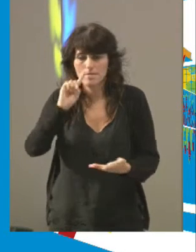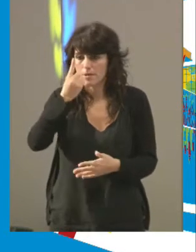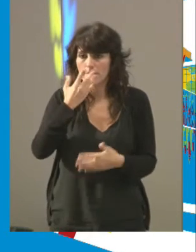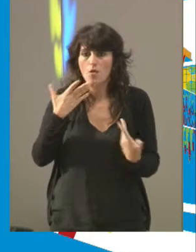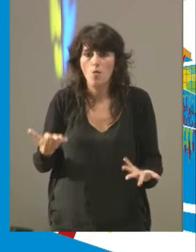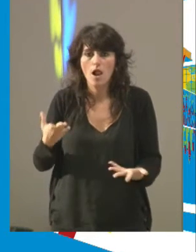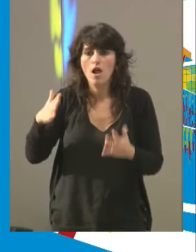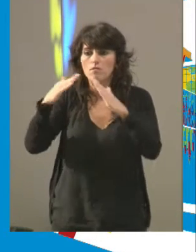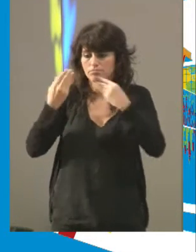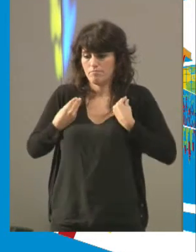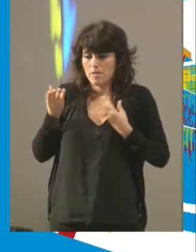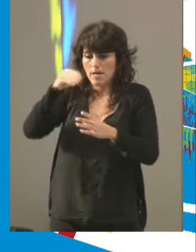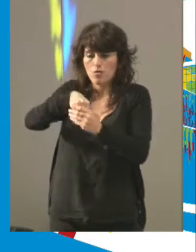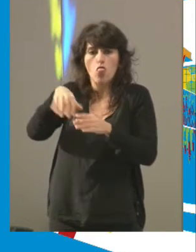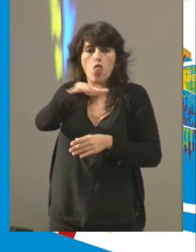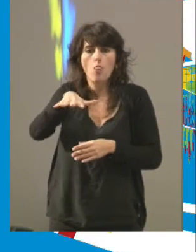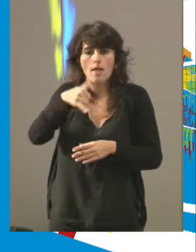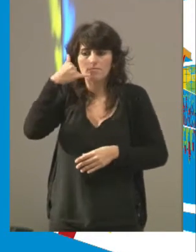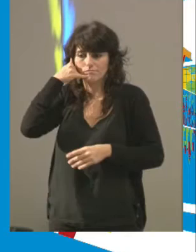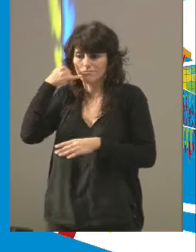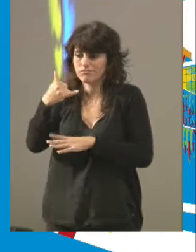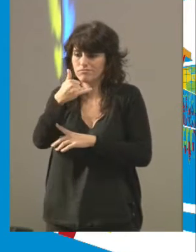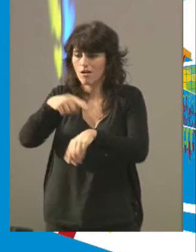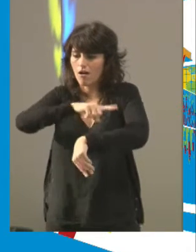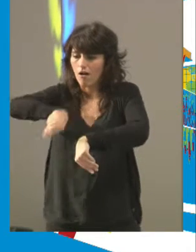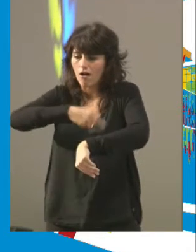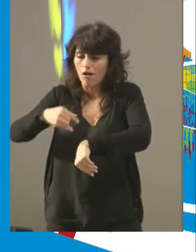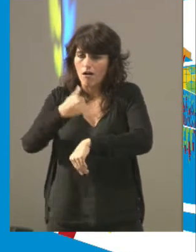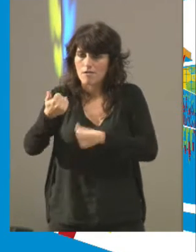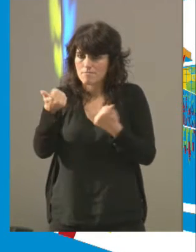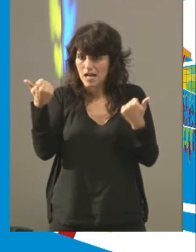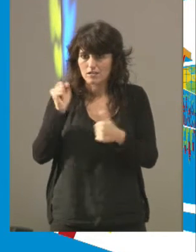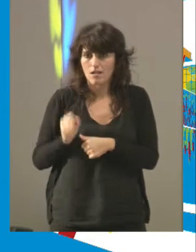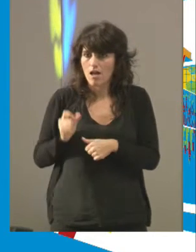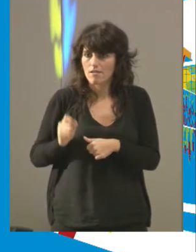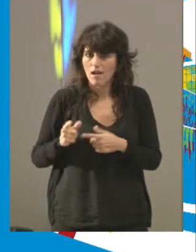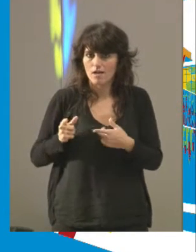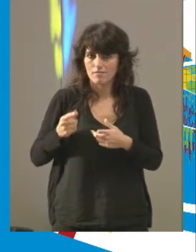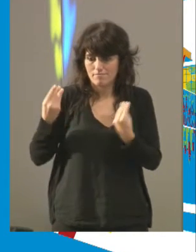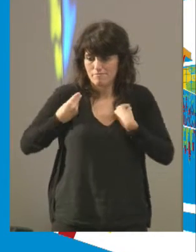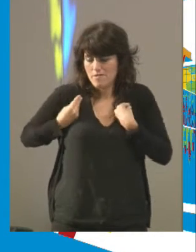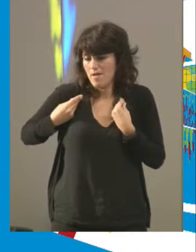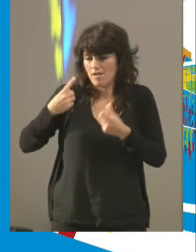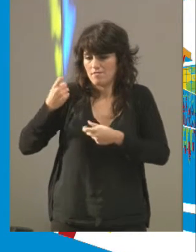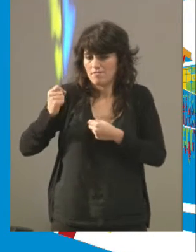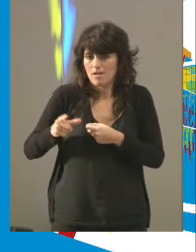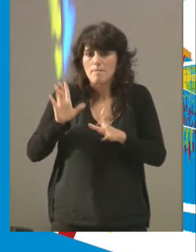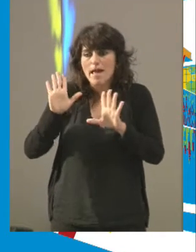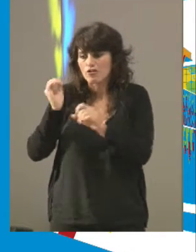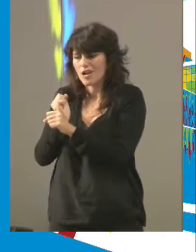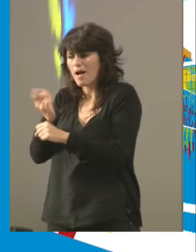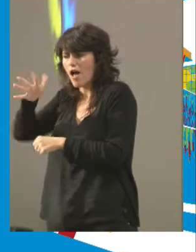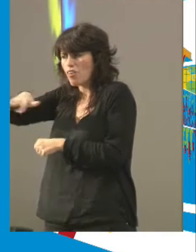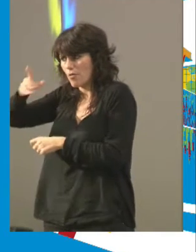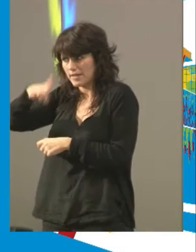lugar, donde reside, donde ese teléfono se pasa principalmente las horas en las que creemos que son los hábitos habituales de residencia, pero también donde trabaja.